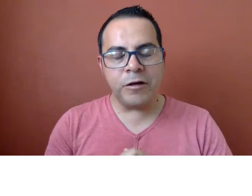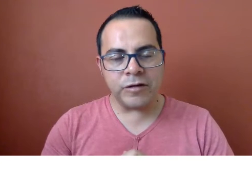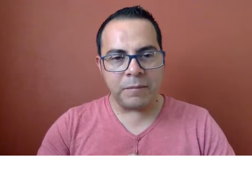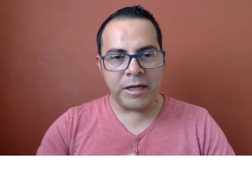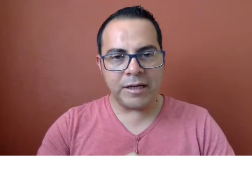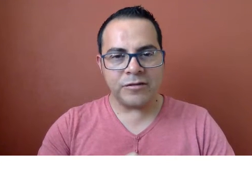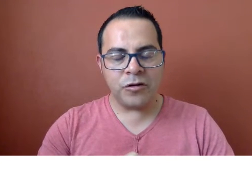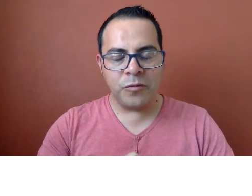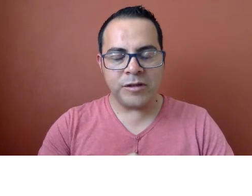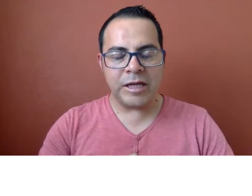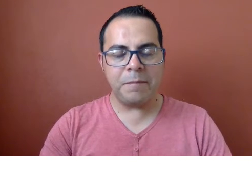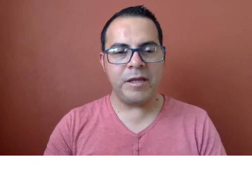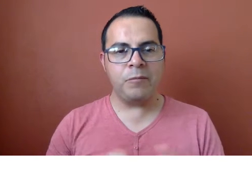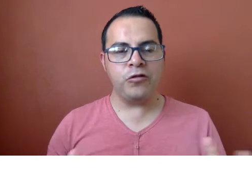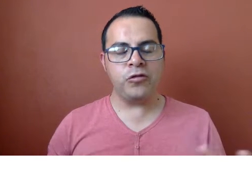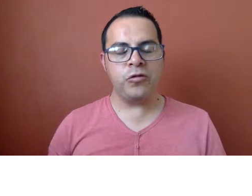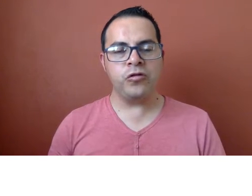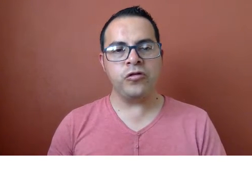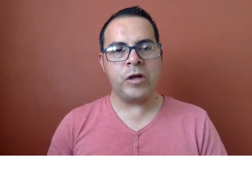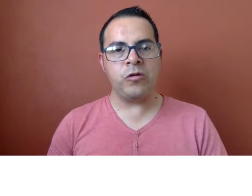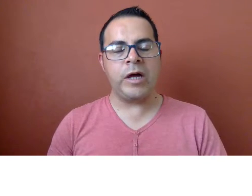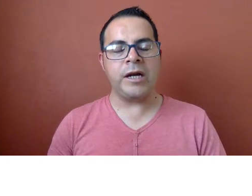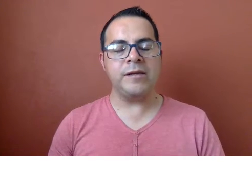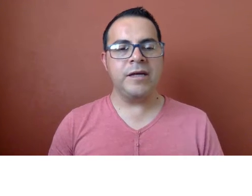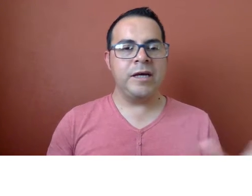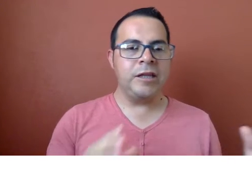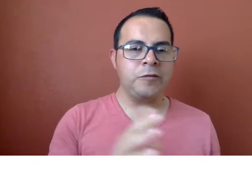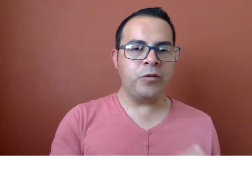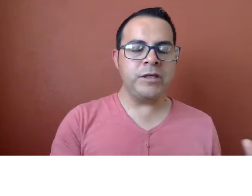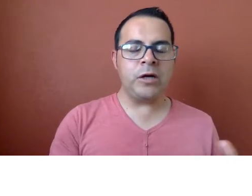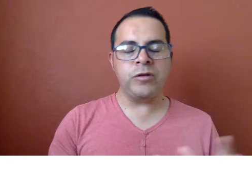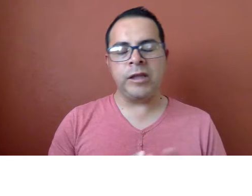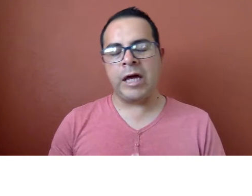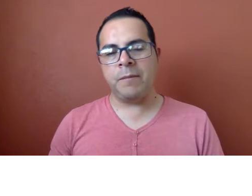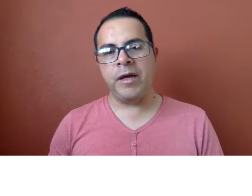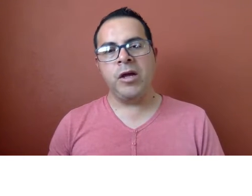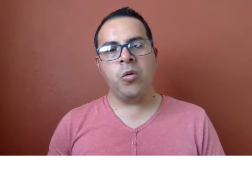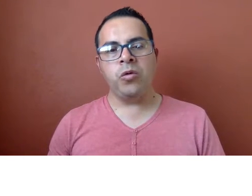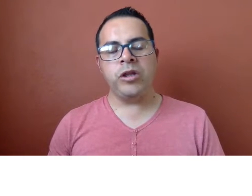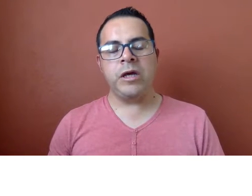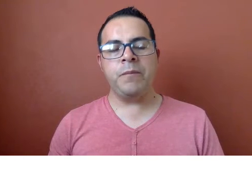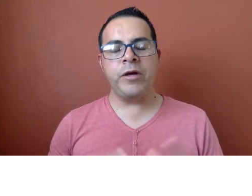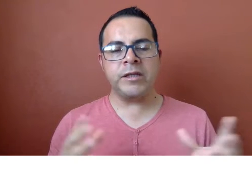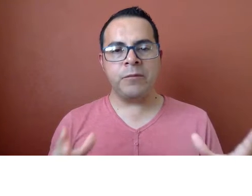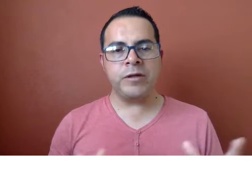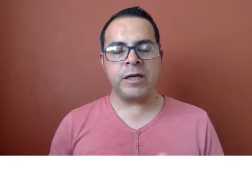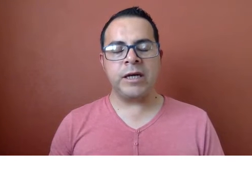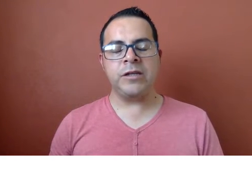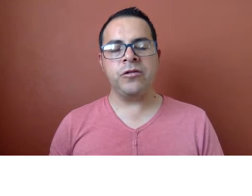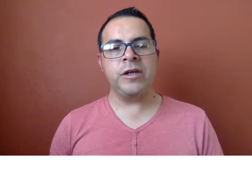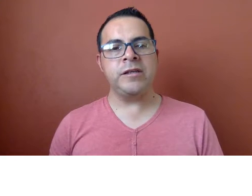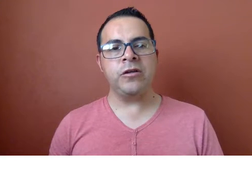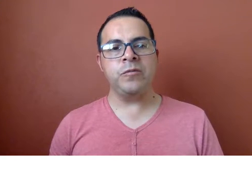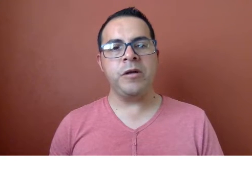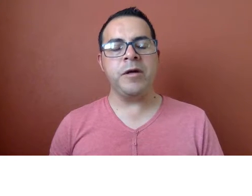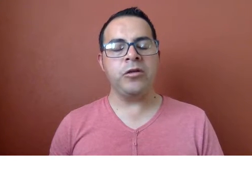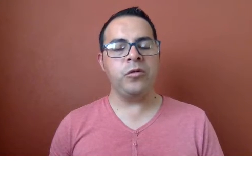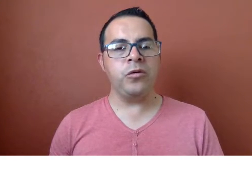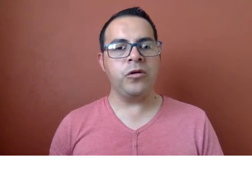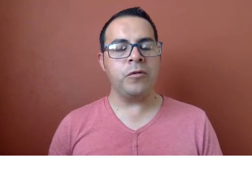Hola, ¿qué tal amigos, amigas? ¿Cómo están? Me da mucho gusto saludarles después de ausentarme un tiempo. Ya estamos de regreso en